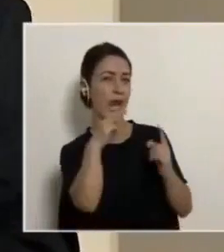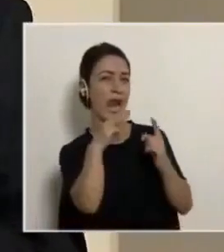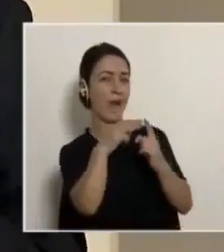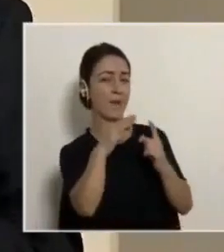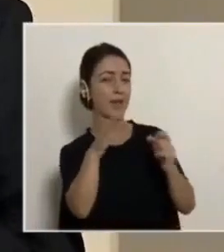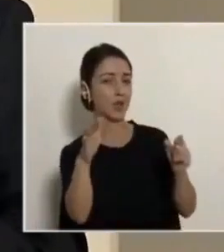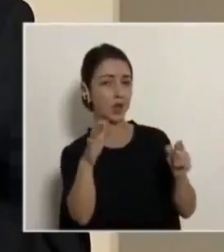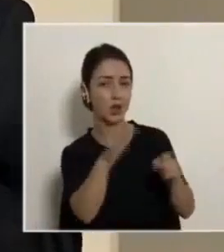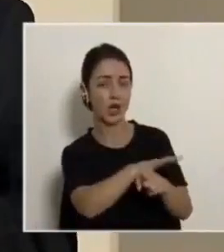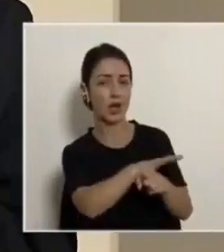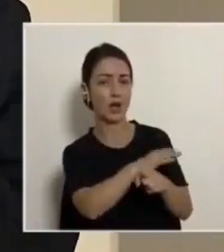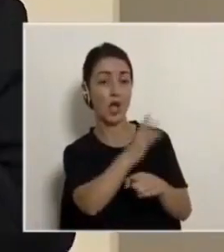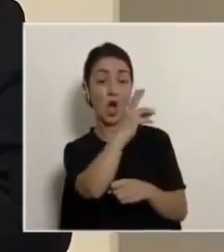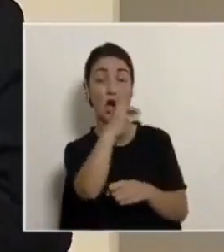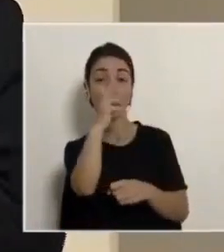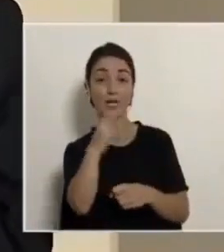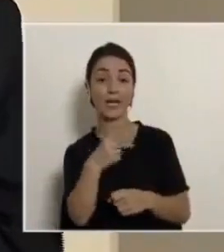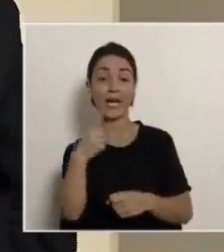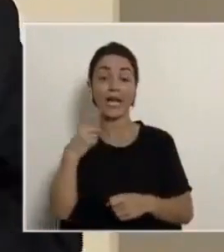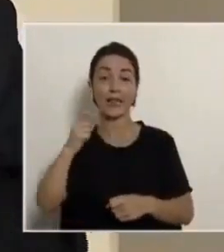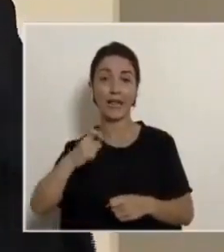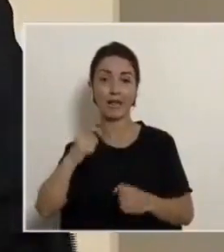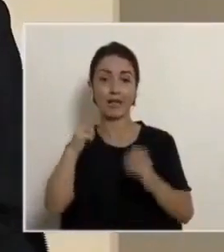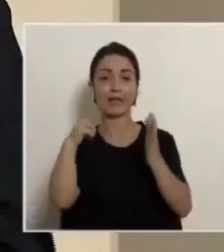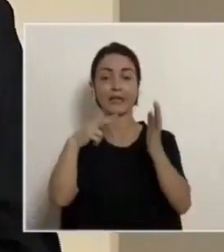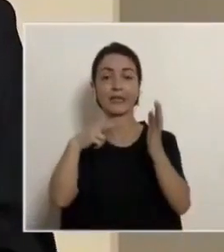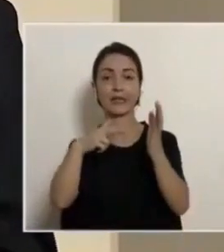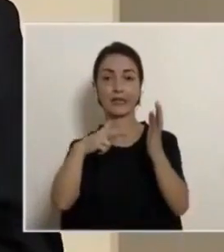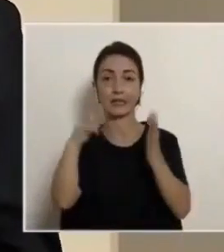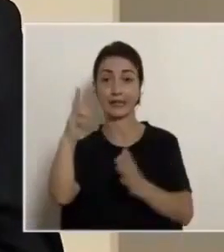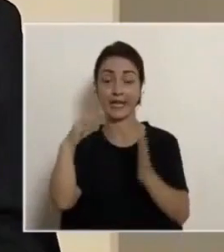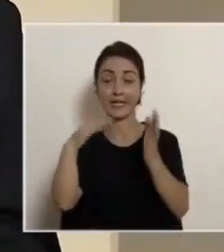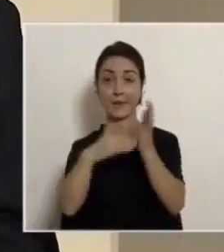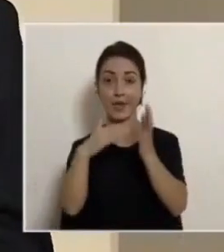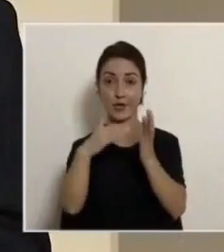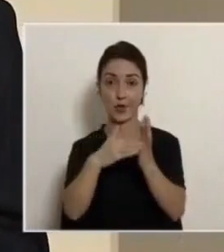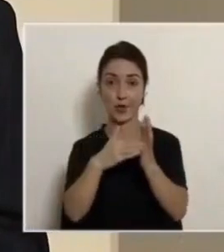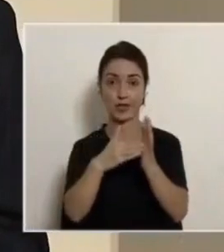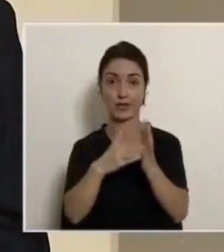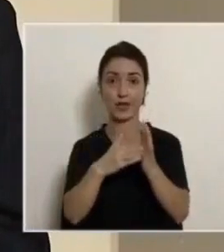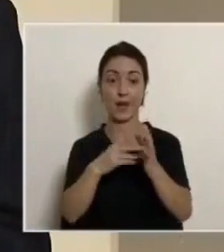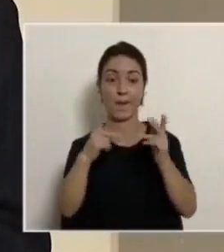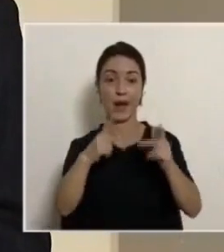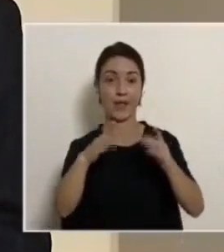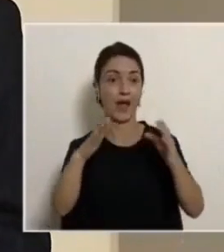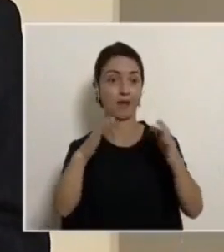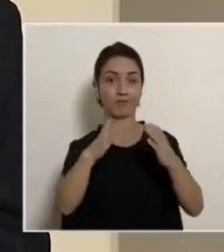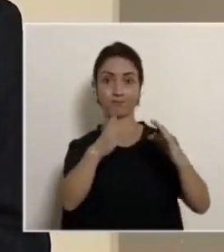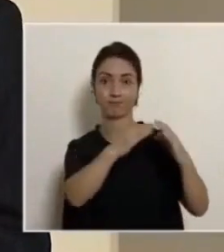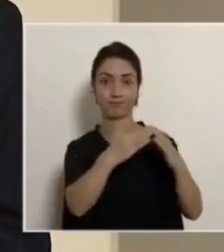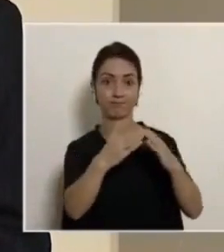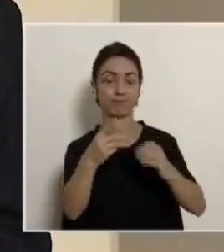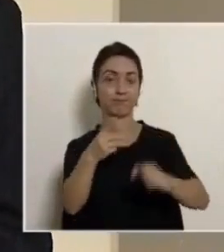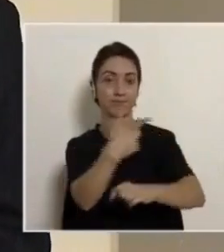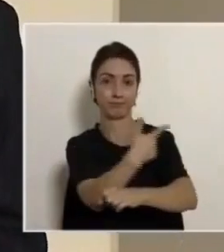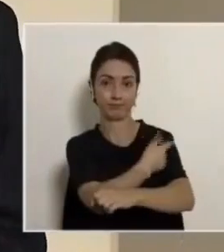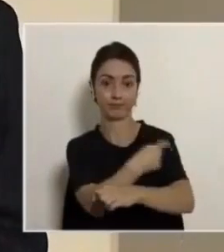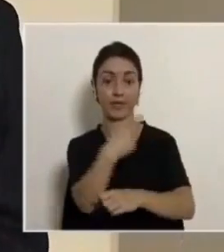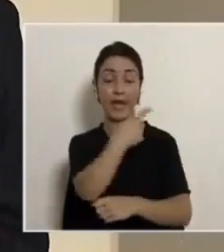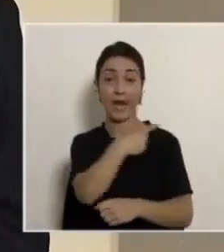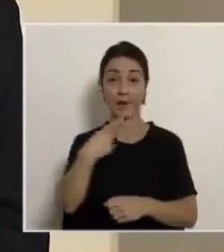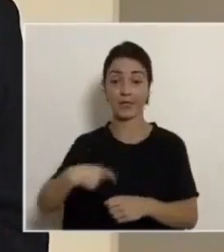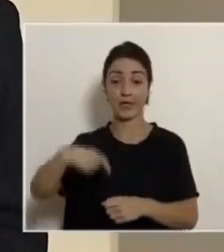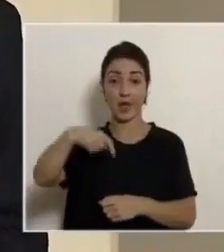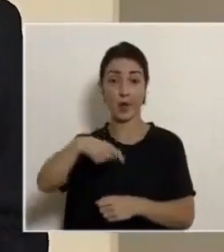total, Costa Rica tiene que vacunar a 3.700.000 personas para alcanzar inmunidad de rebaño. El presidente señaló hoy en su